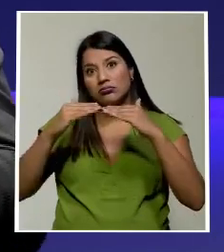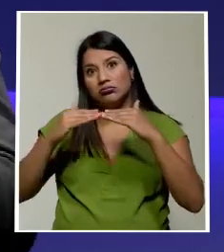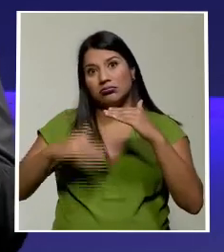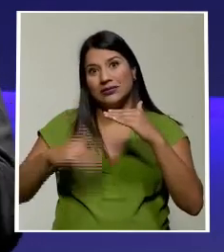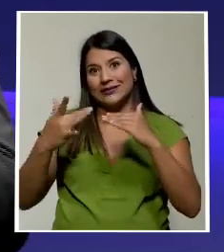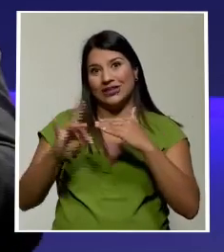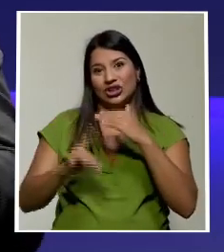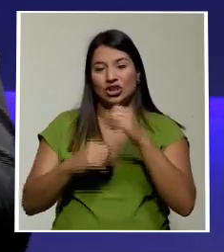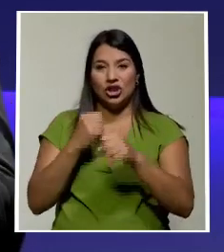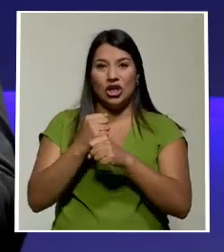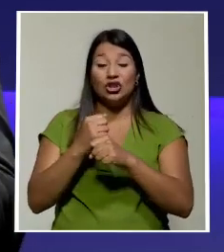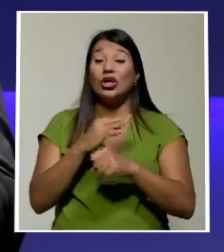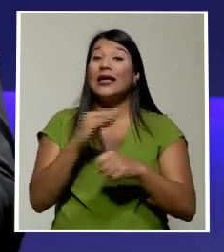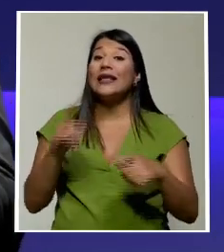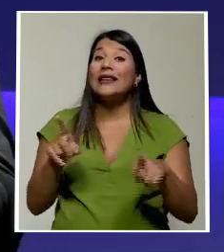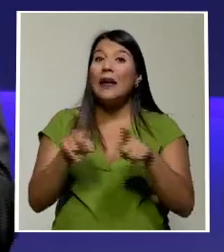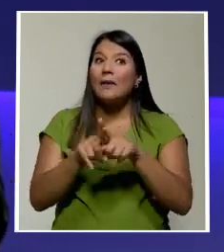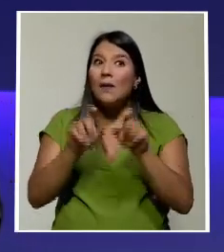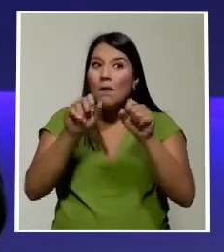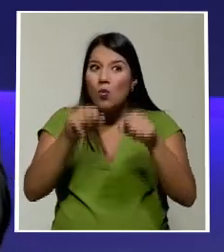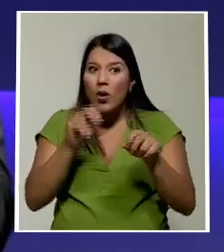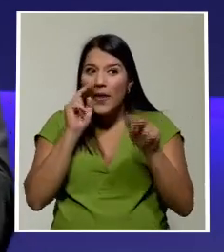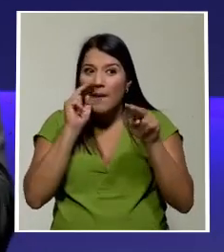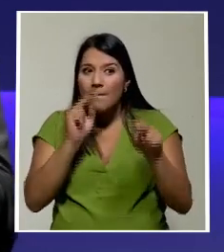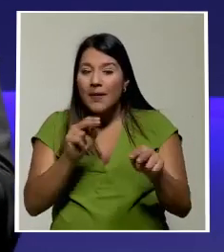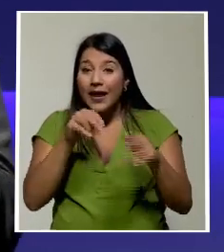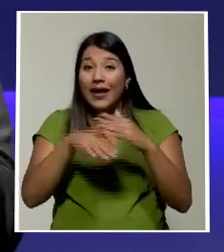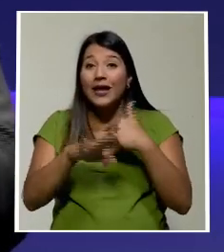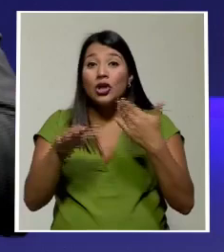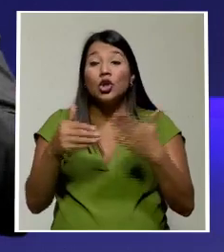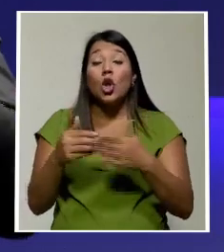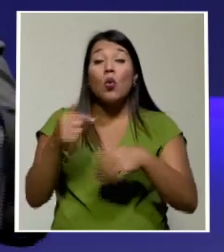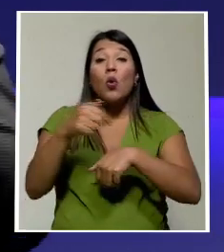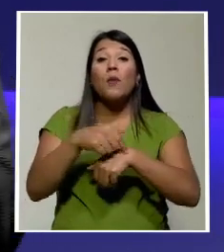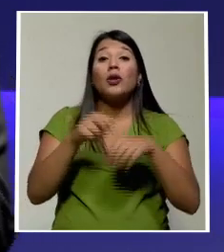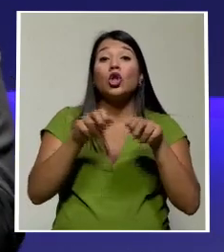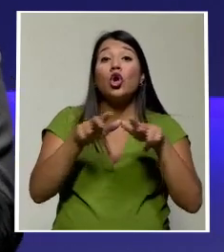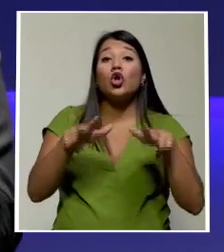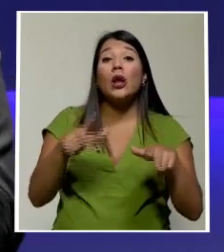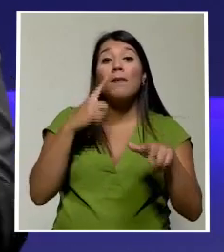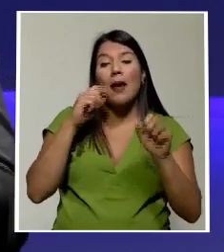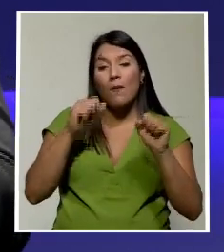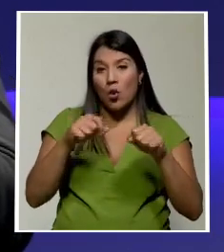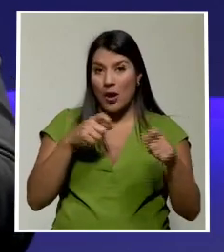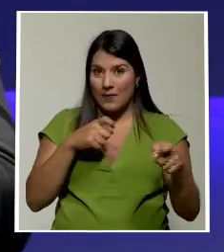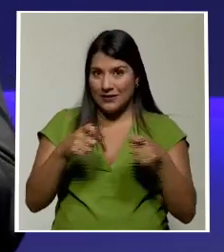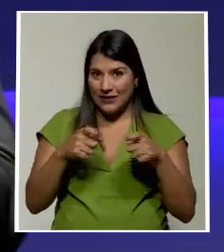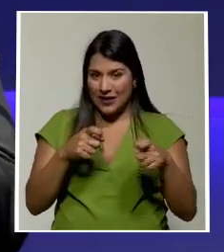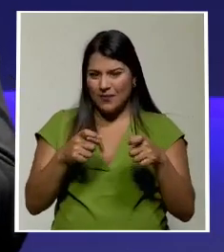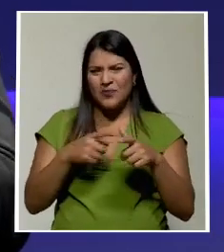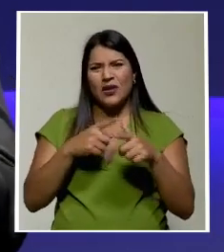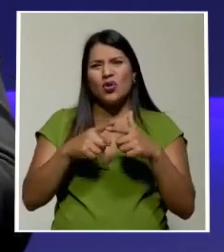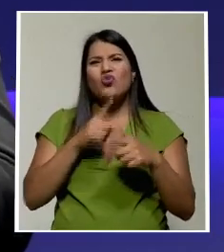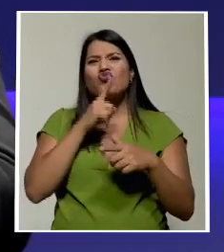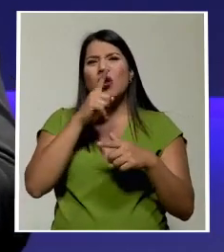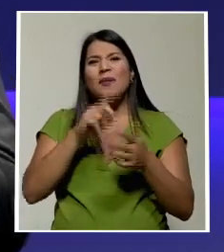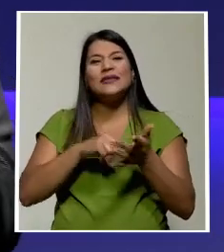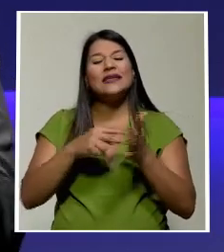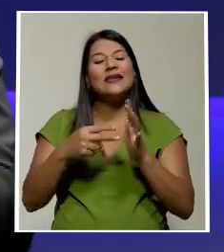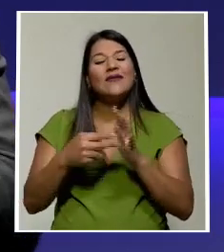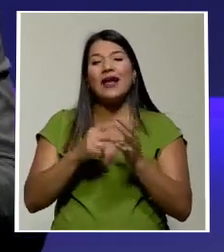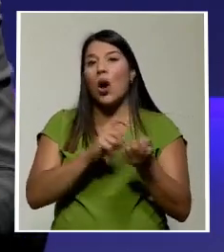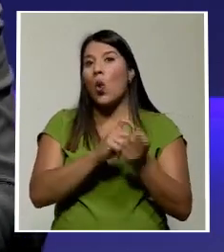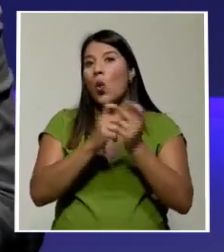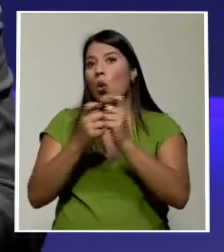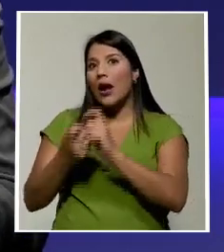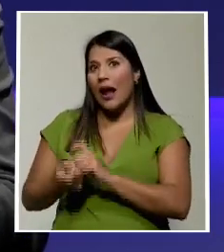pueda observar la red en todo momento para saber y administrarla masivamente. Entonces realmente es un cambio de paradigma